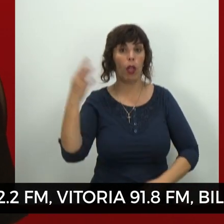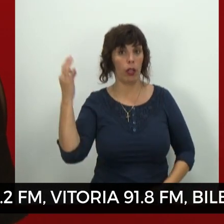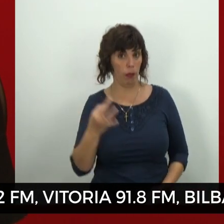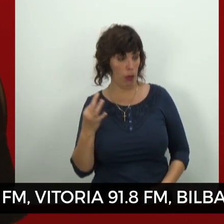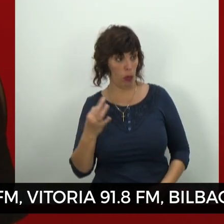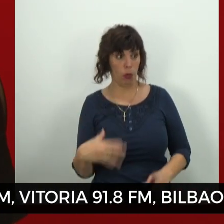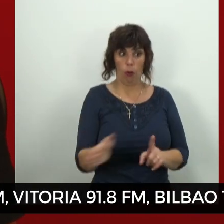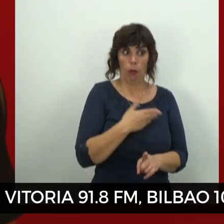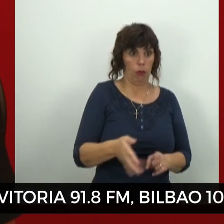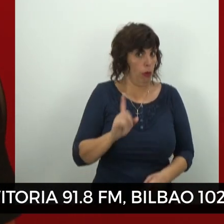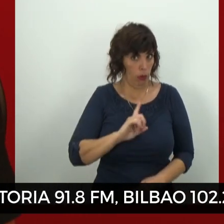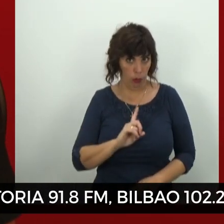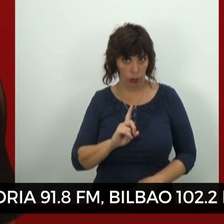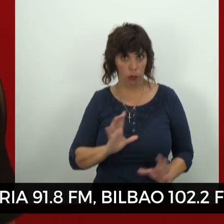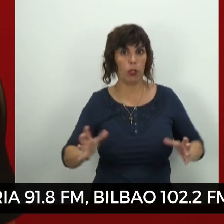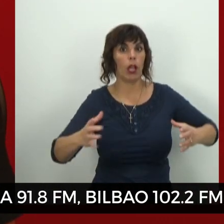maltratarla, cuidarla.